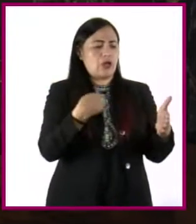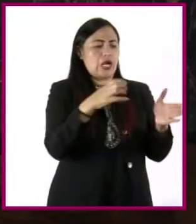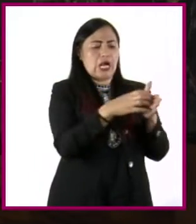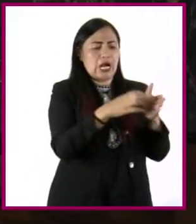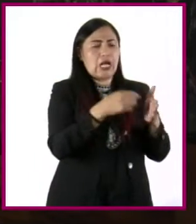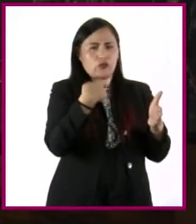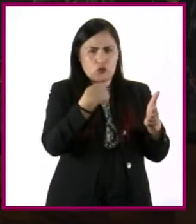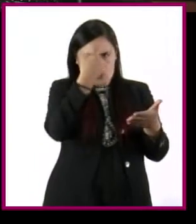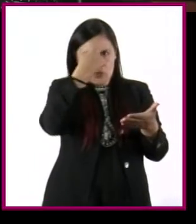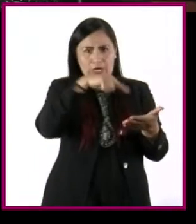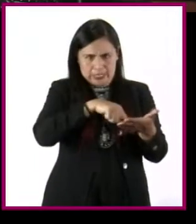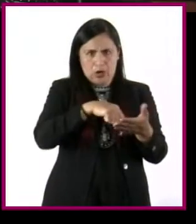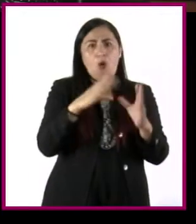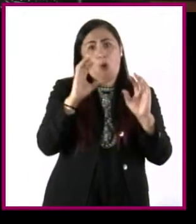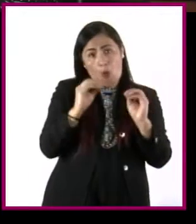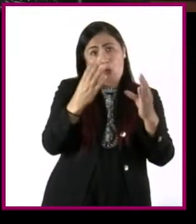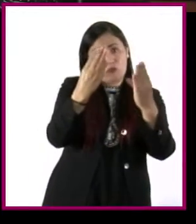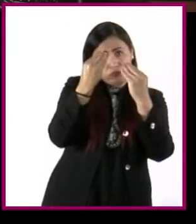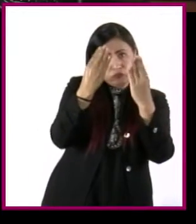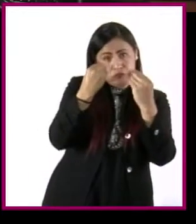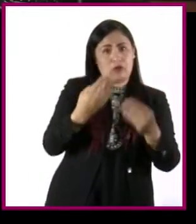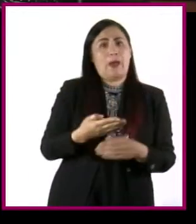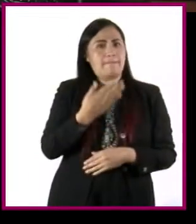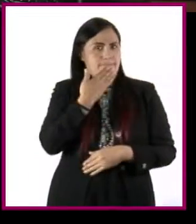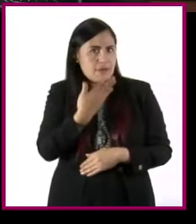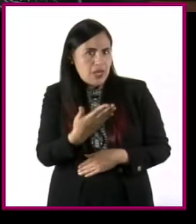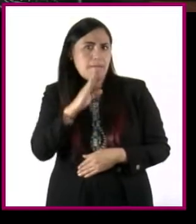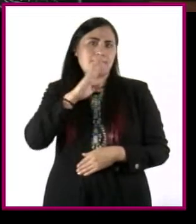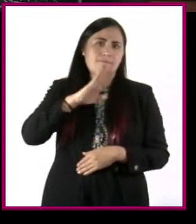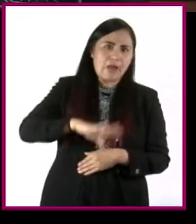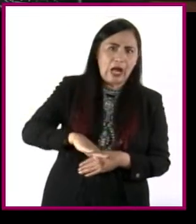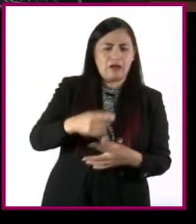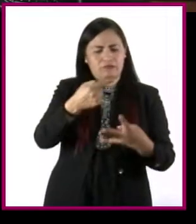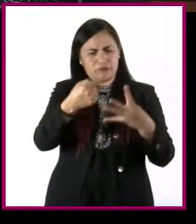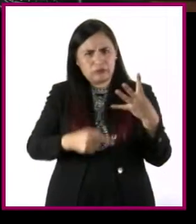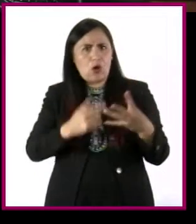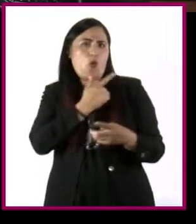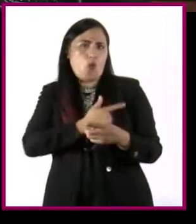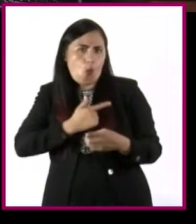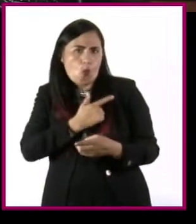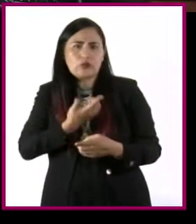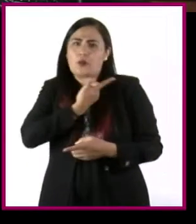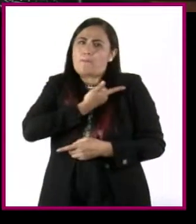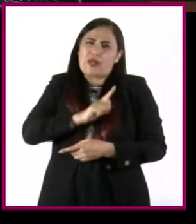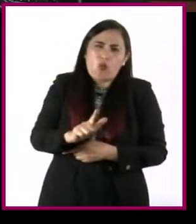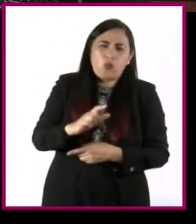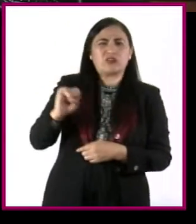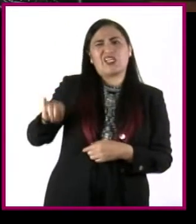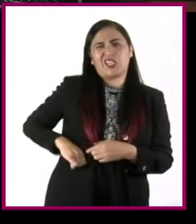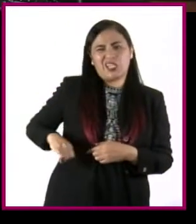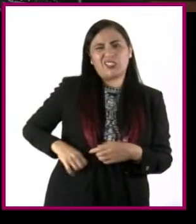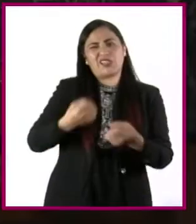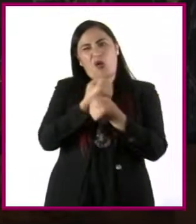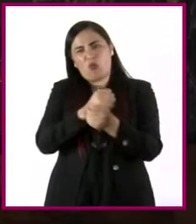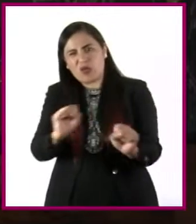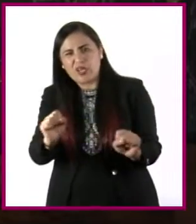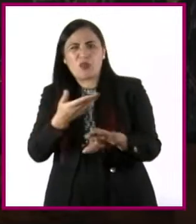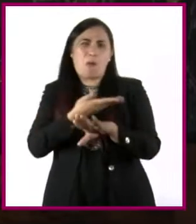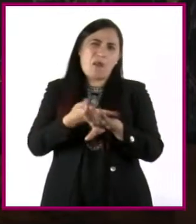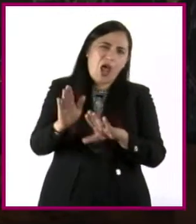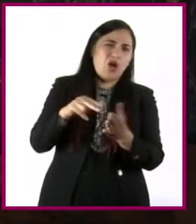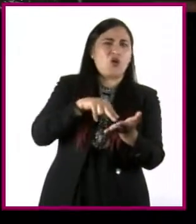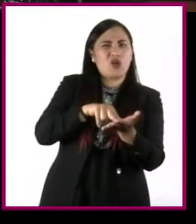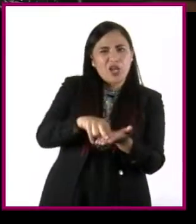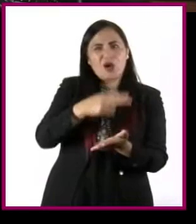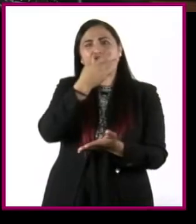o me enseñaron a creer, lo que es bueno y malo, agradable y desagradable, interesante y aburrido, blanco y negro, hombre